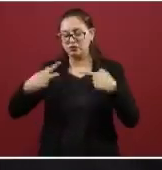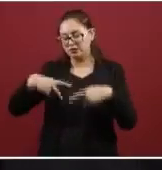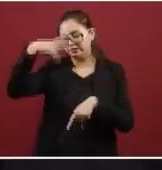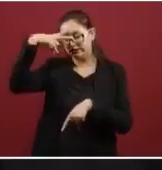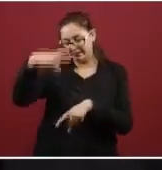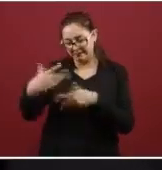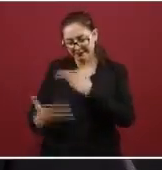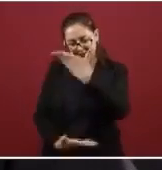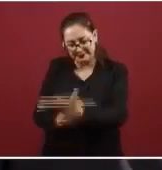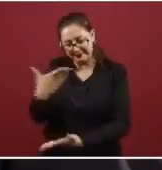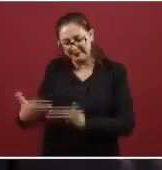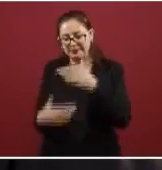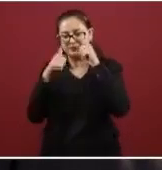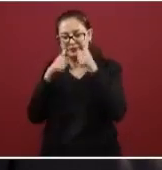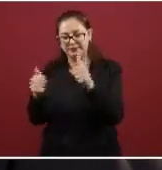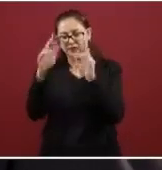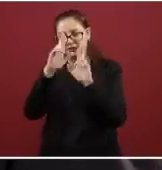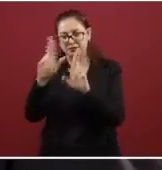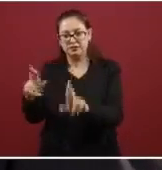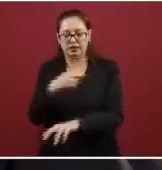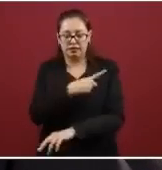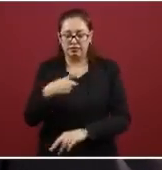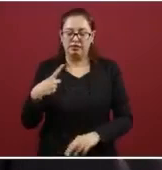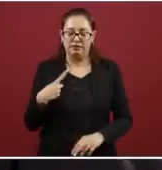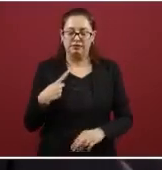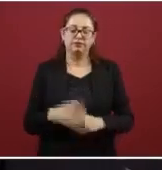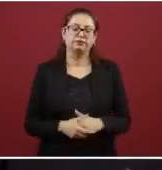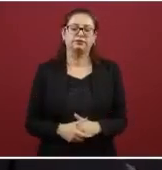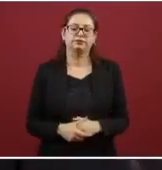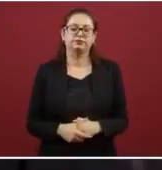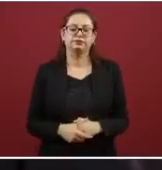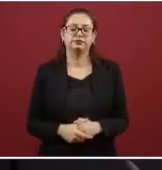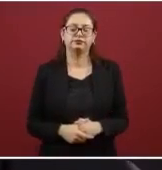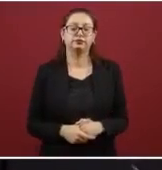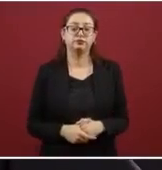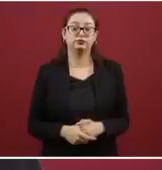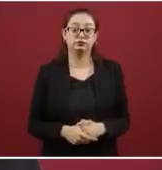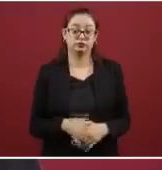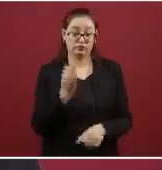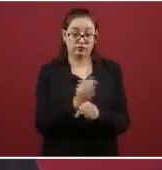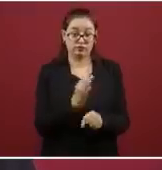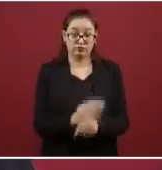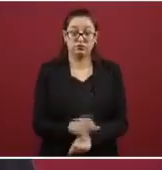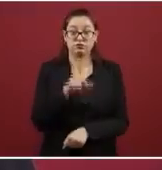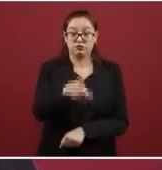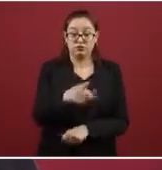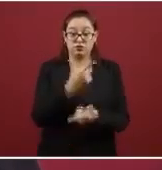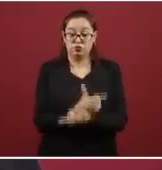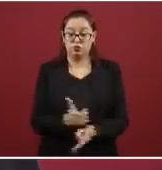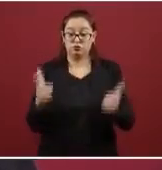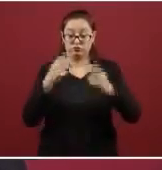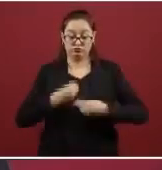Entonces, el hecho de que tú estés expresándote como lo estás haciendo, con